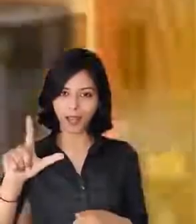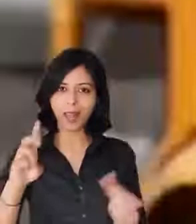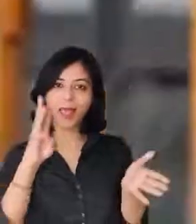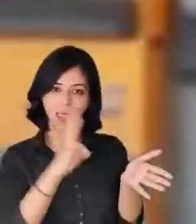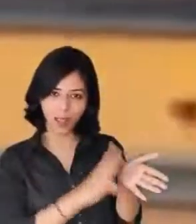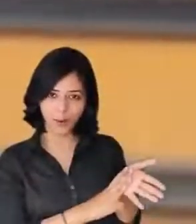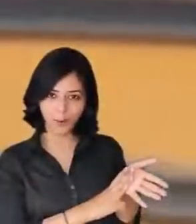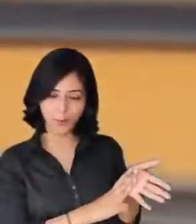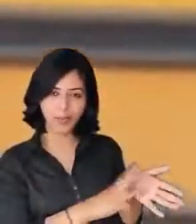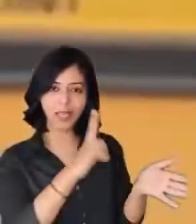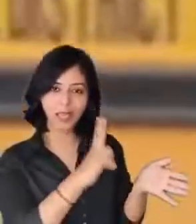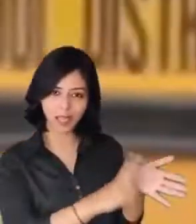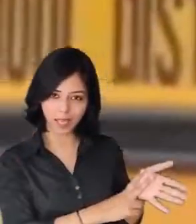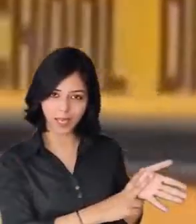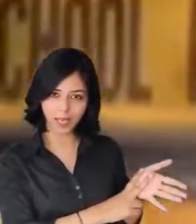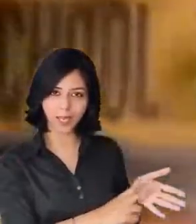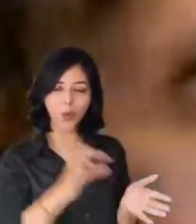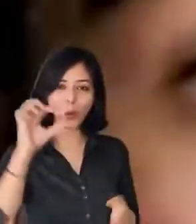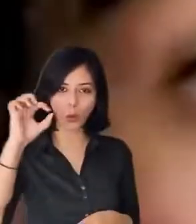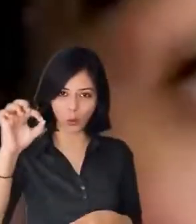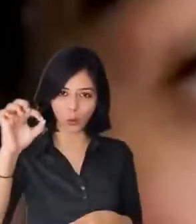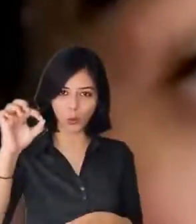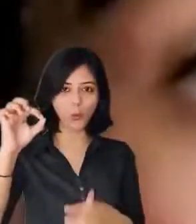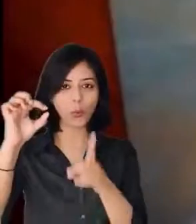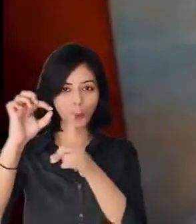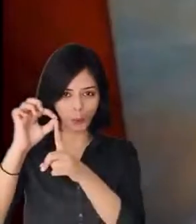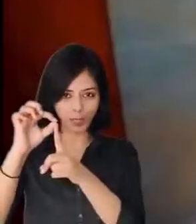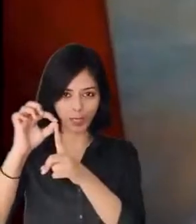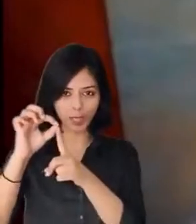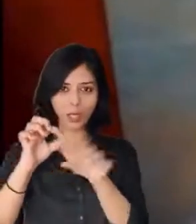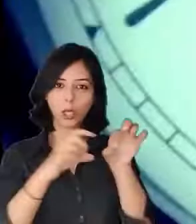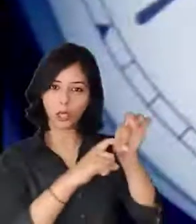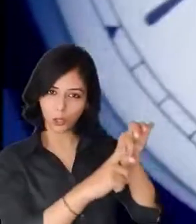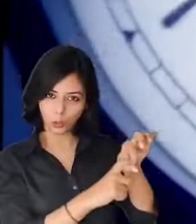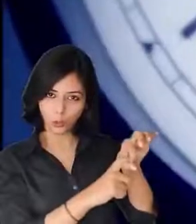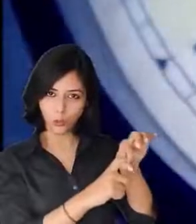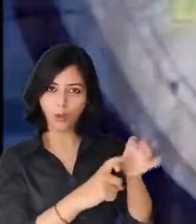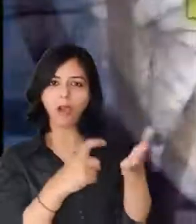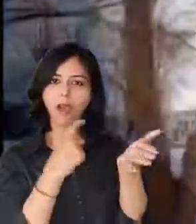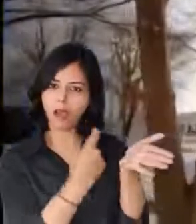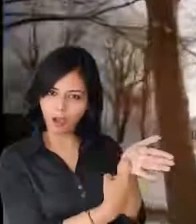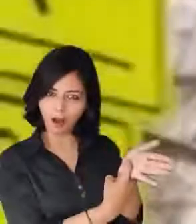Sharon Field estaba ansiosa porque su hermana Robin, de 13 años, volviera de la escuela.